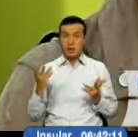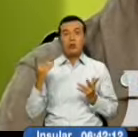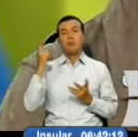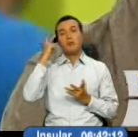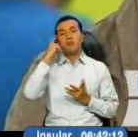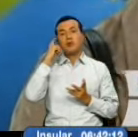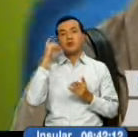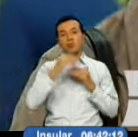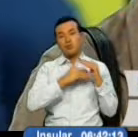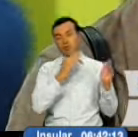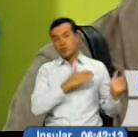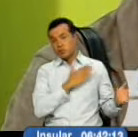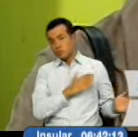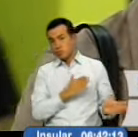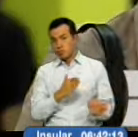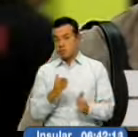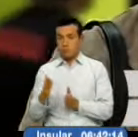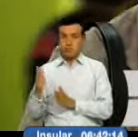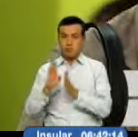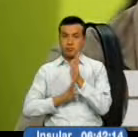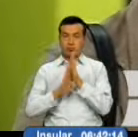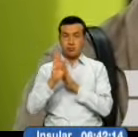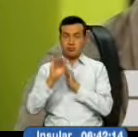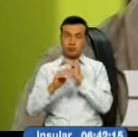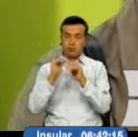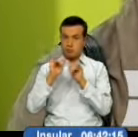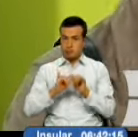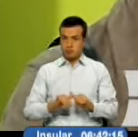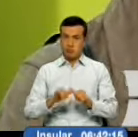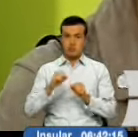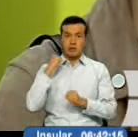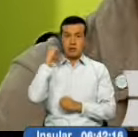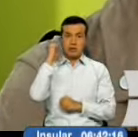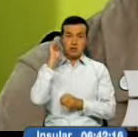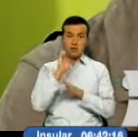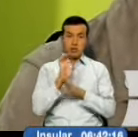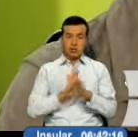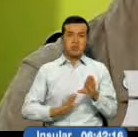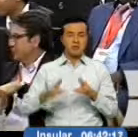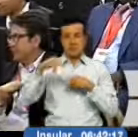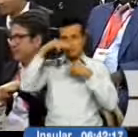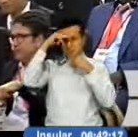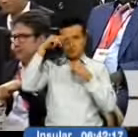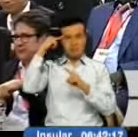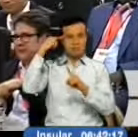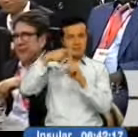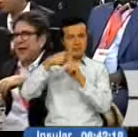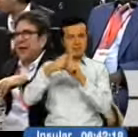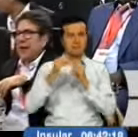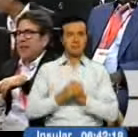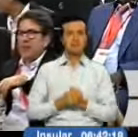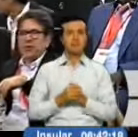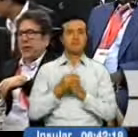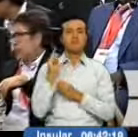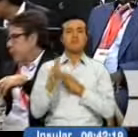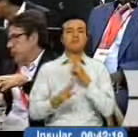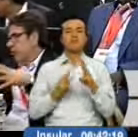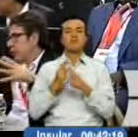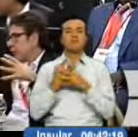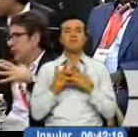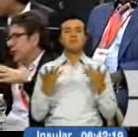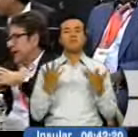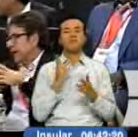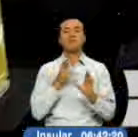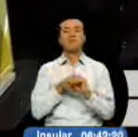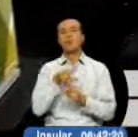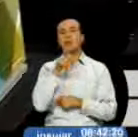medida en la que es un proceso progresista y progresivo que ha avanzado en derechos en Ecuador, creo que es una muy buena noticia. A esta cita mundial tampoco ha querido